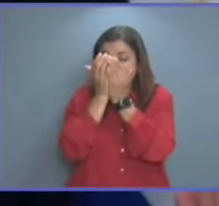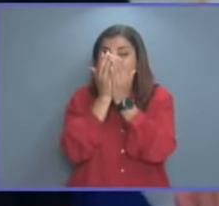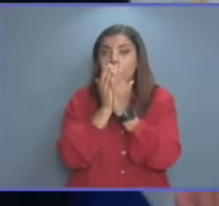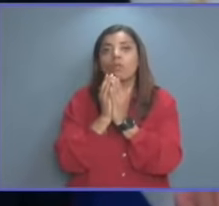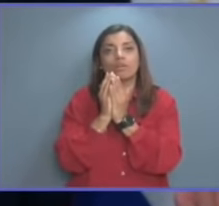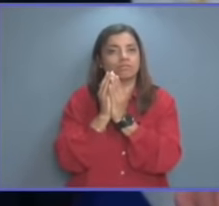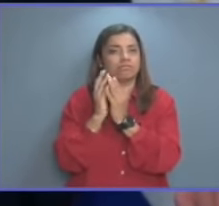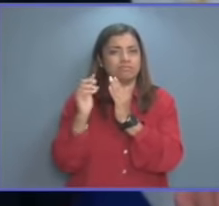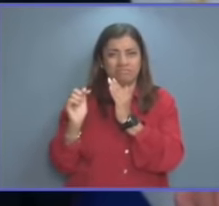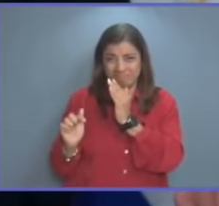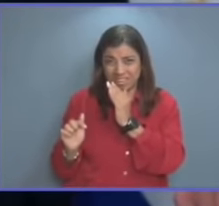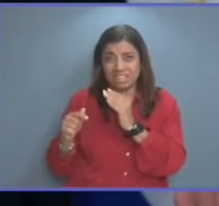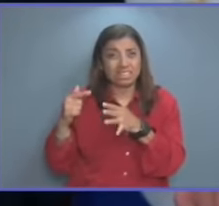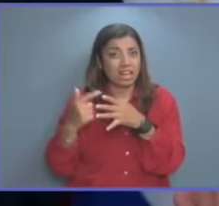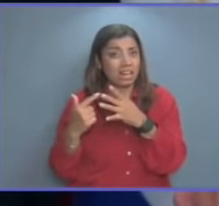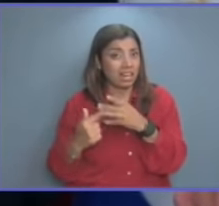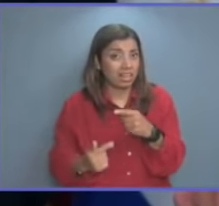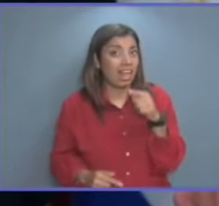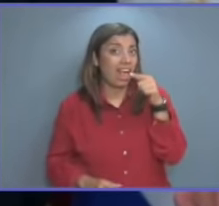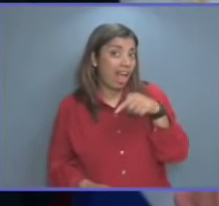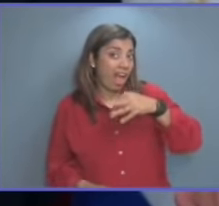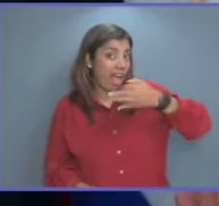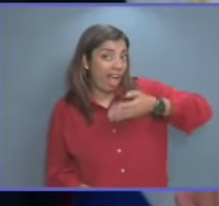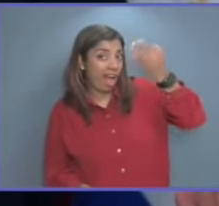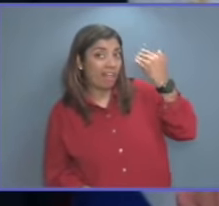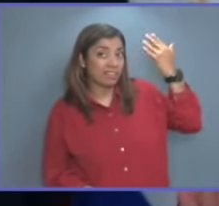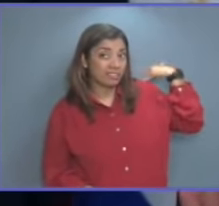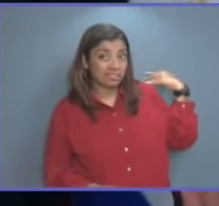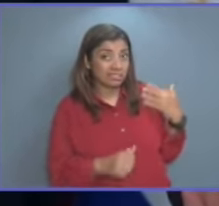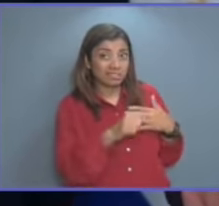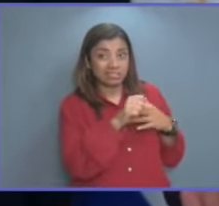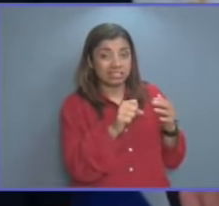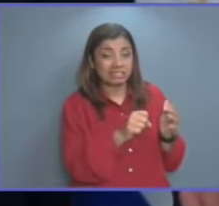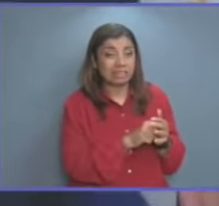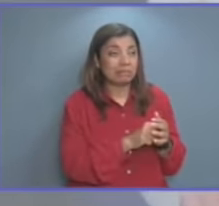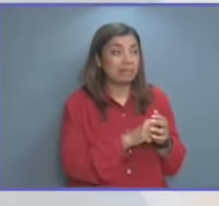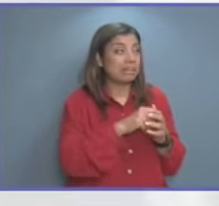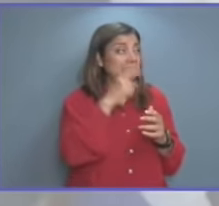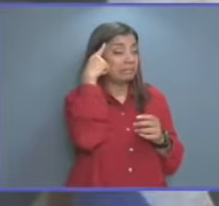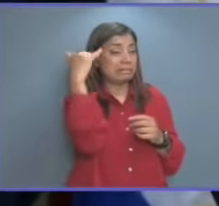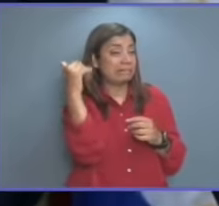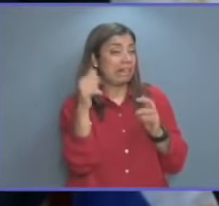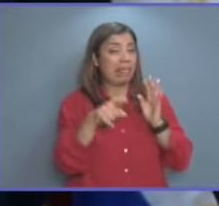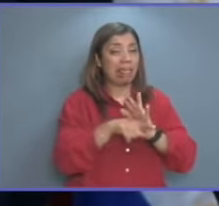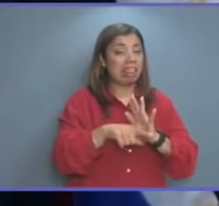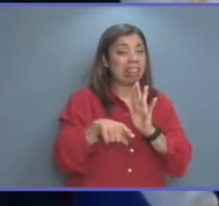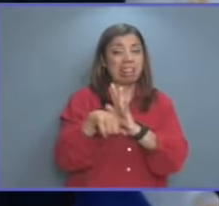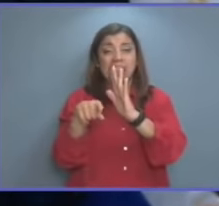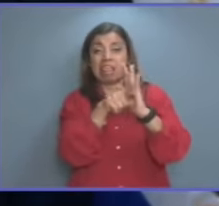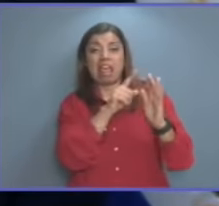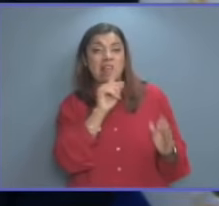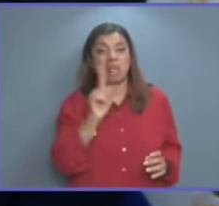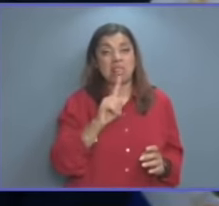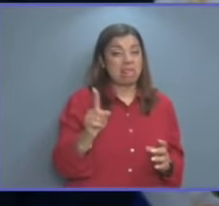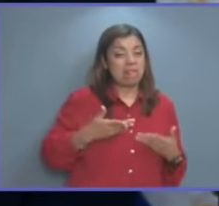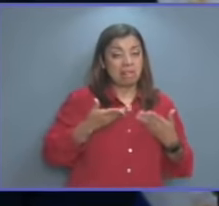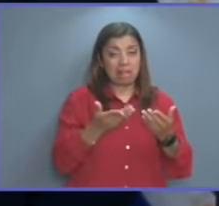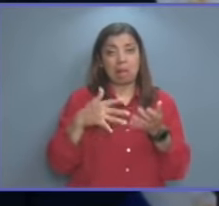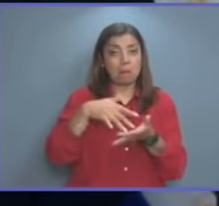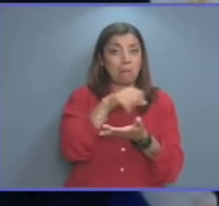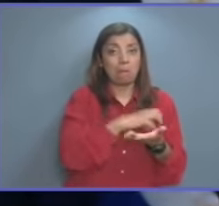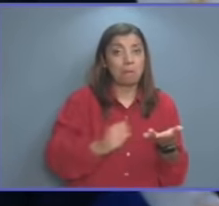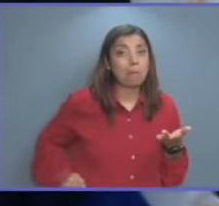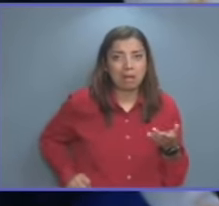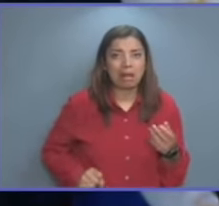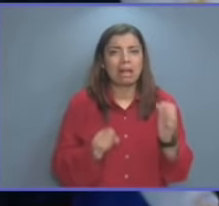una ley que los políticos del pasado siempre se negaron a probarle a este pueblo salvadoreño porque al final pasaron más de 15